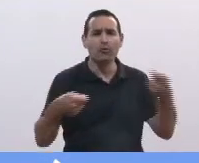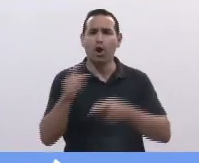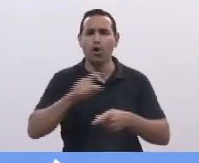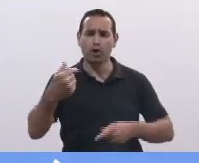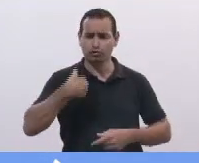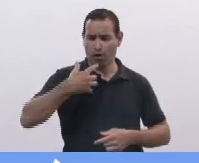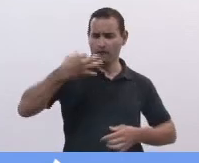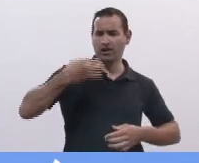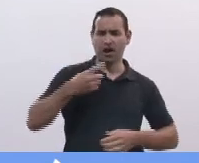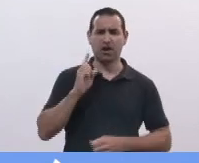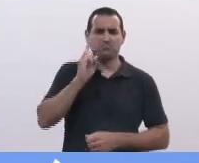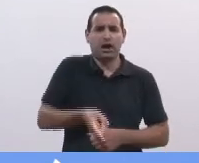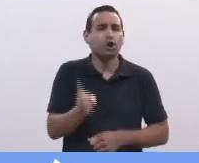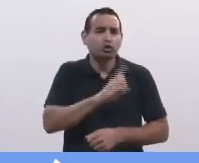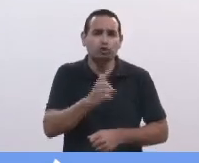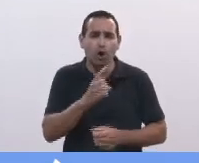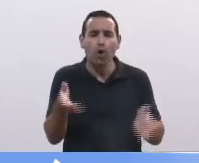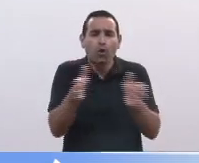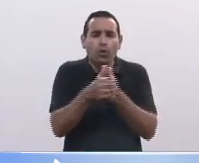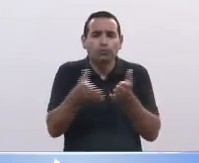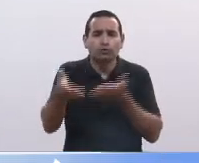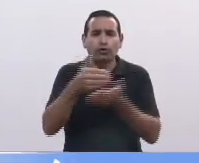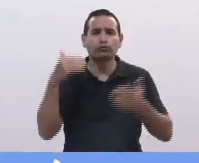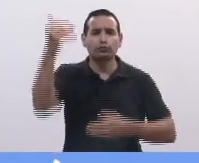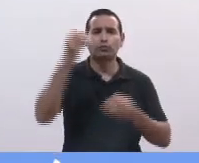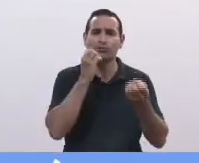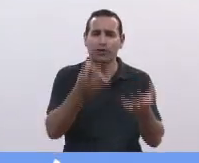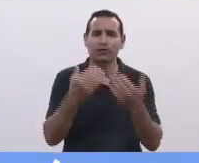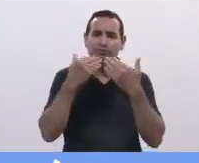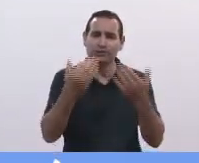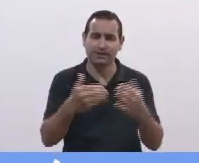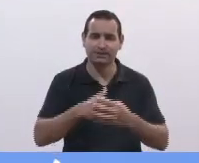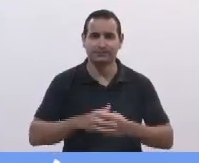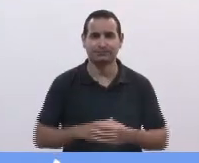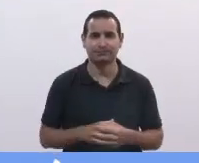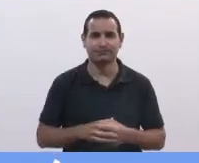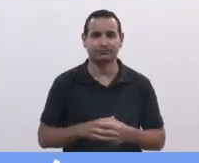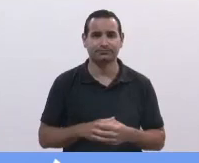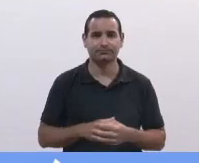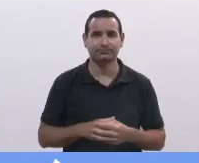imponiendo mi verdad, sino construyendo juntos un futuro mejor. Muchas gracias.